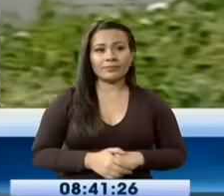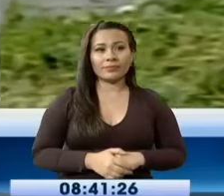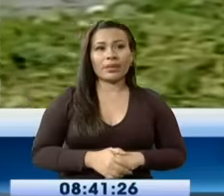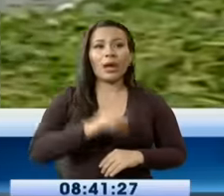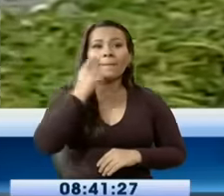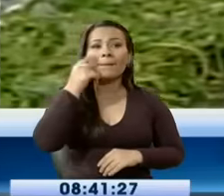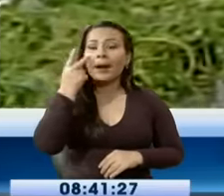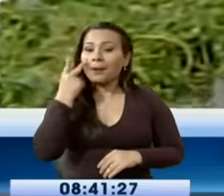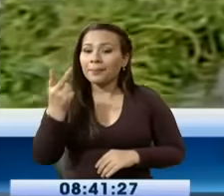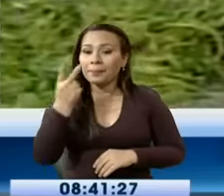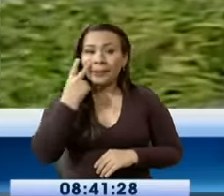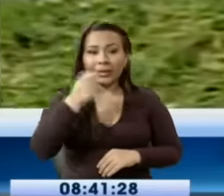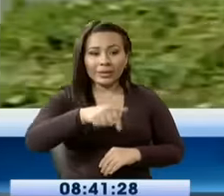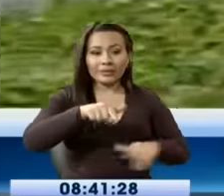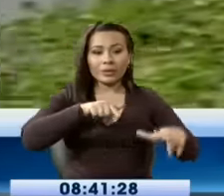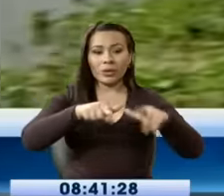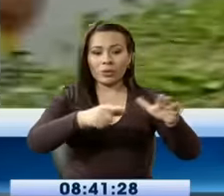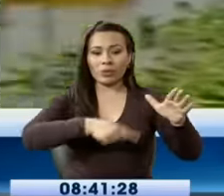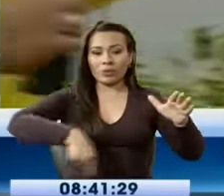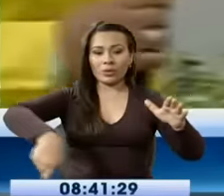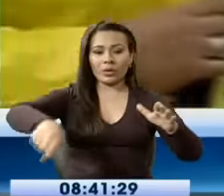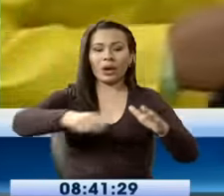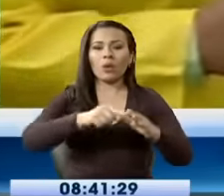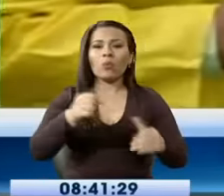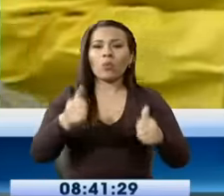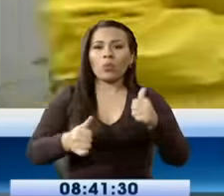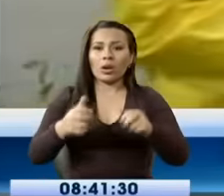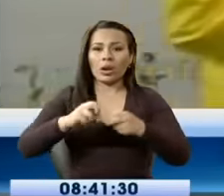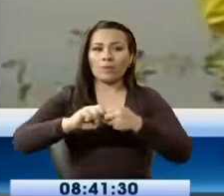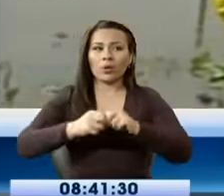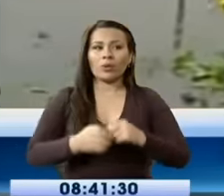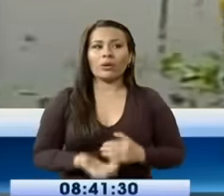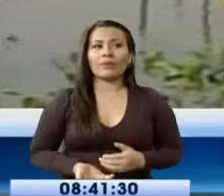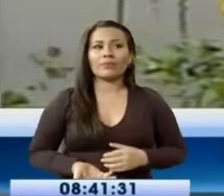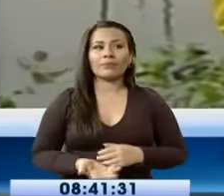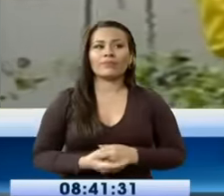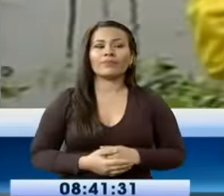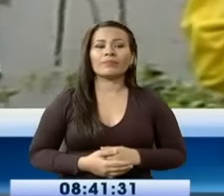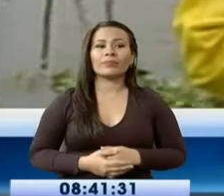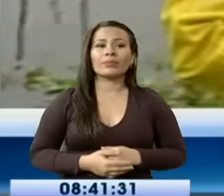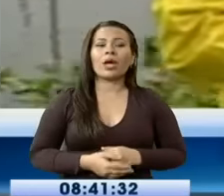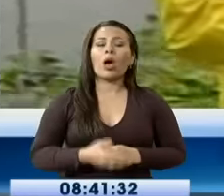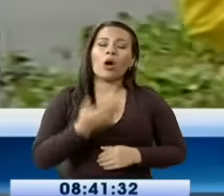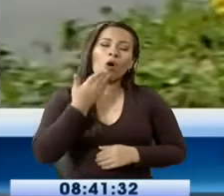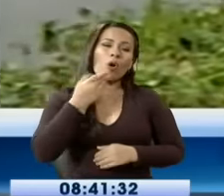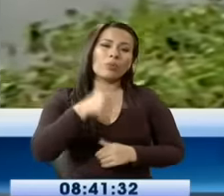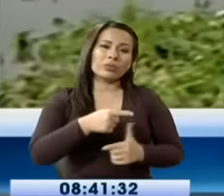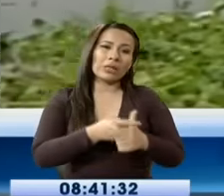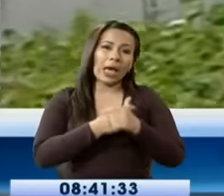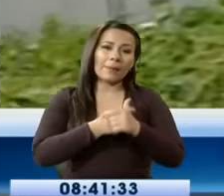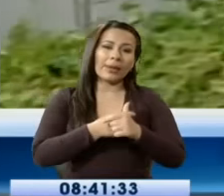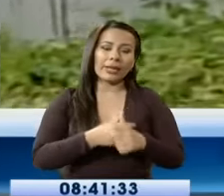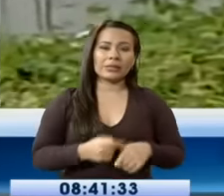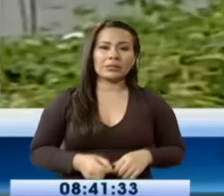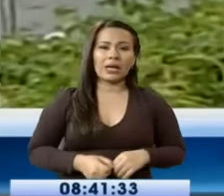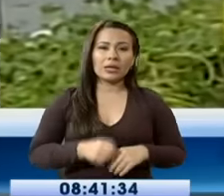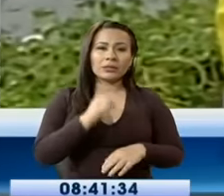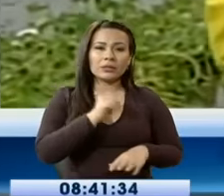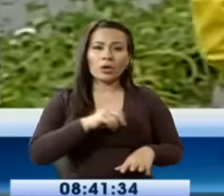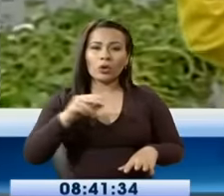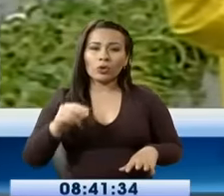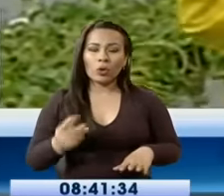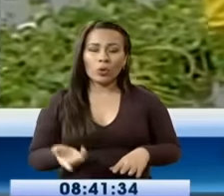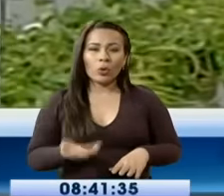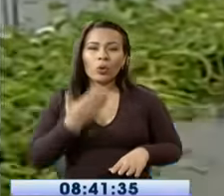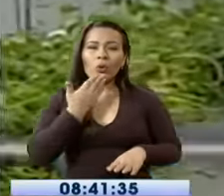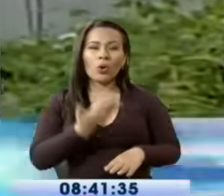determinar en este sector cuál es la categoría, si cabe el término, qué nivel de emergencia o qué... De pronto,